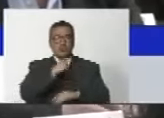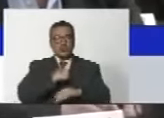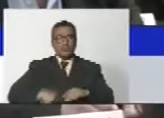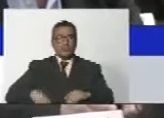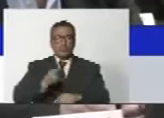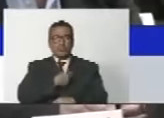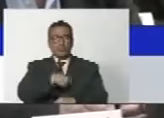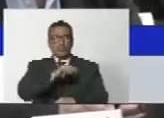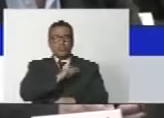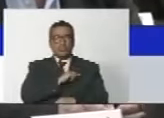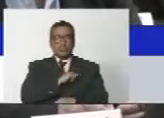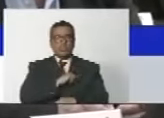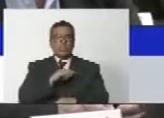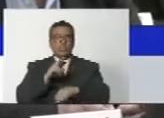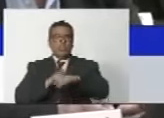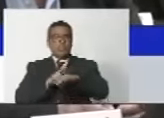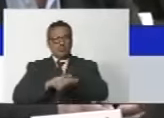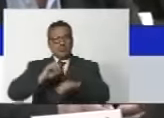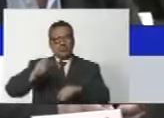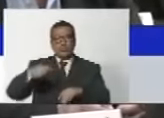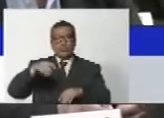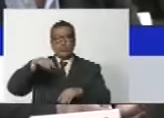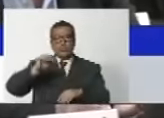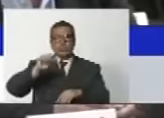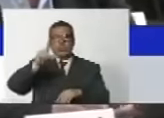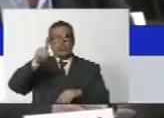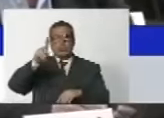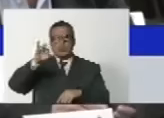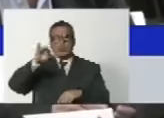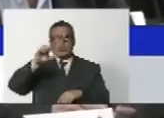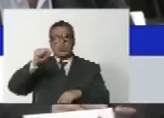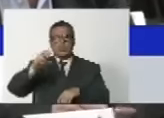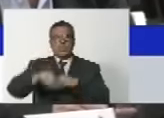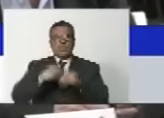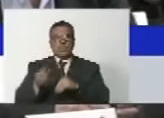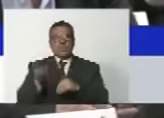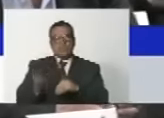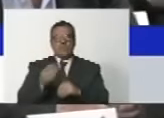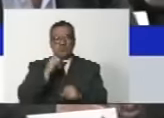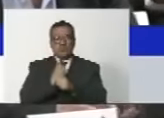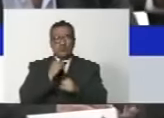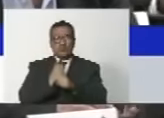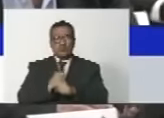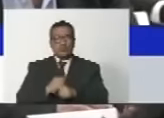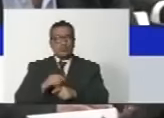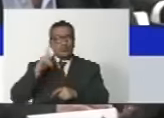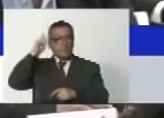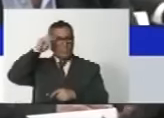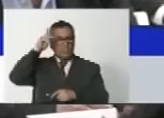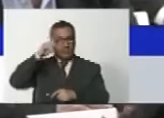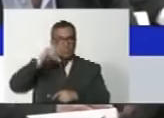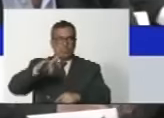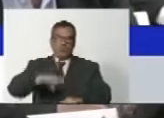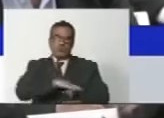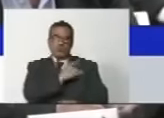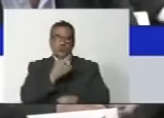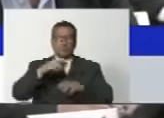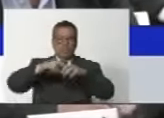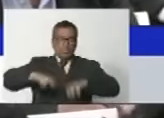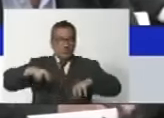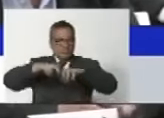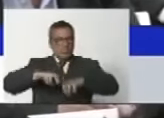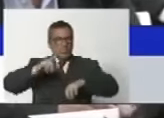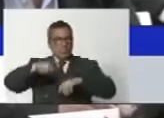de España. La doctora Gladys Gutiérrez ha realizado una importante labor como docente universitaria e